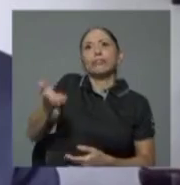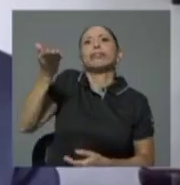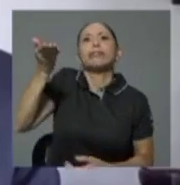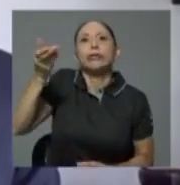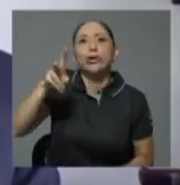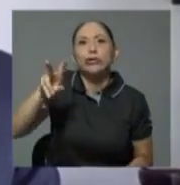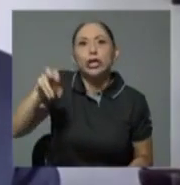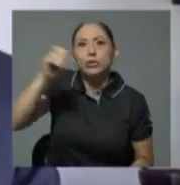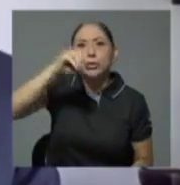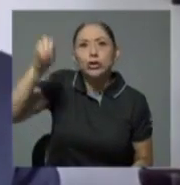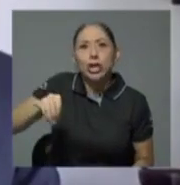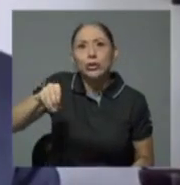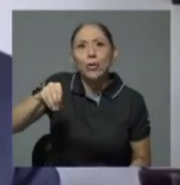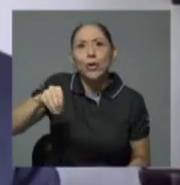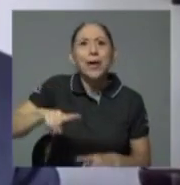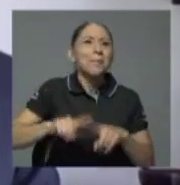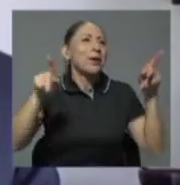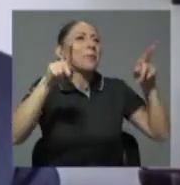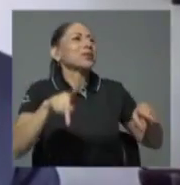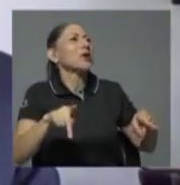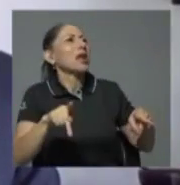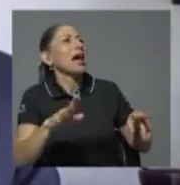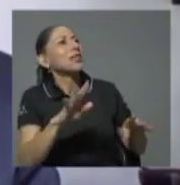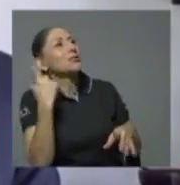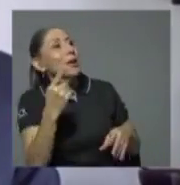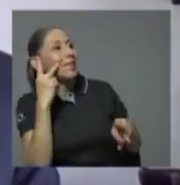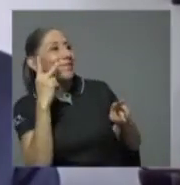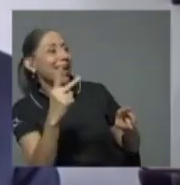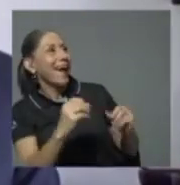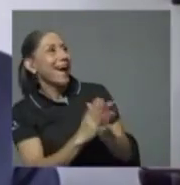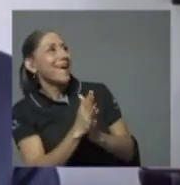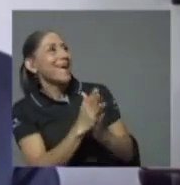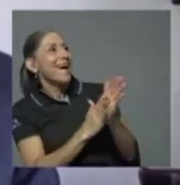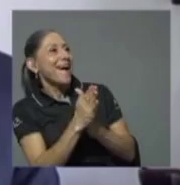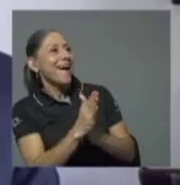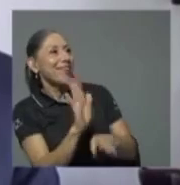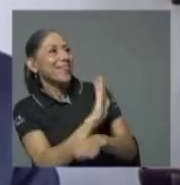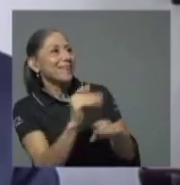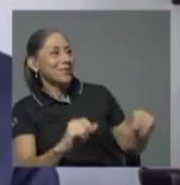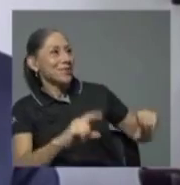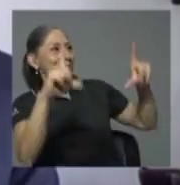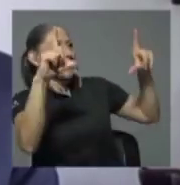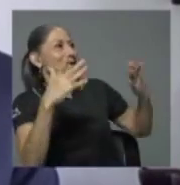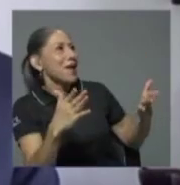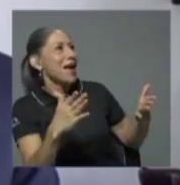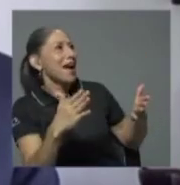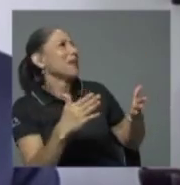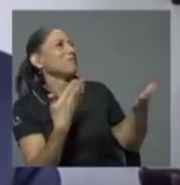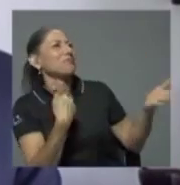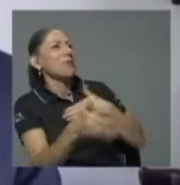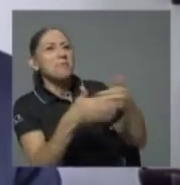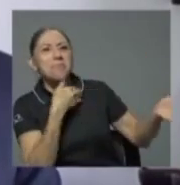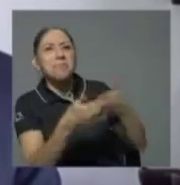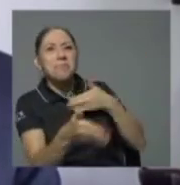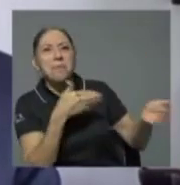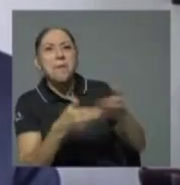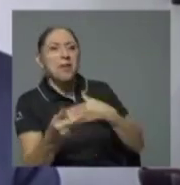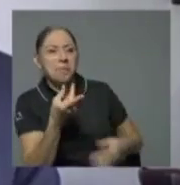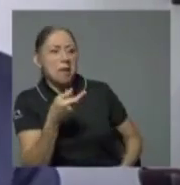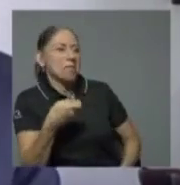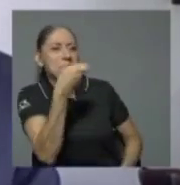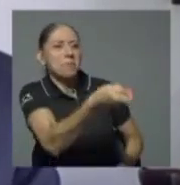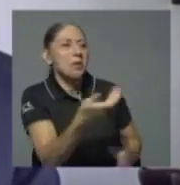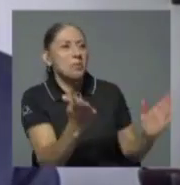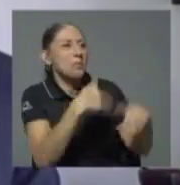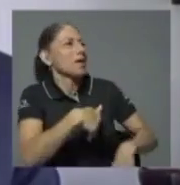pregunta es, ¿y cuánto es lo que tengo que pagar por mes? Y hace el cálculo mental, ¿me alcanza, no me alcanza, me la llevo? Ese es el tipo